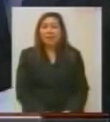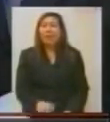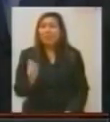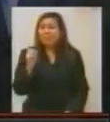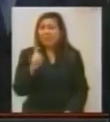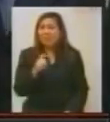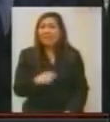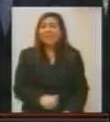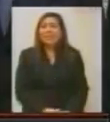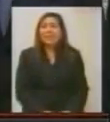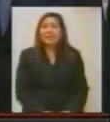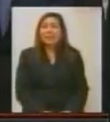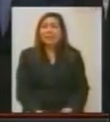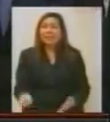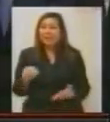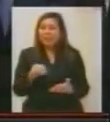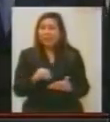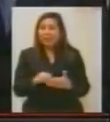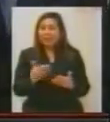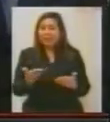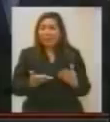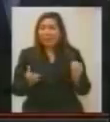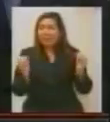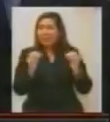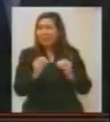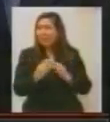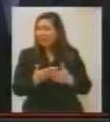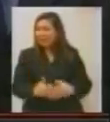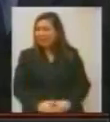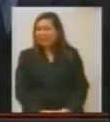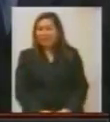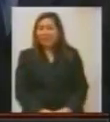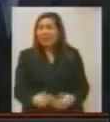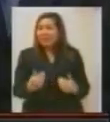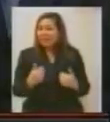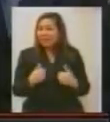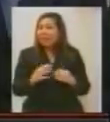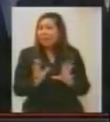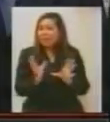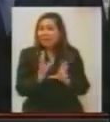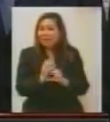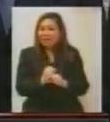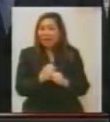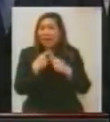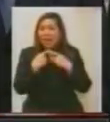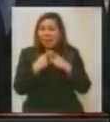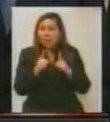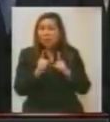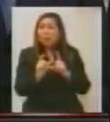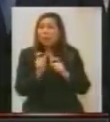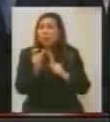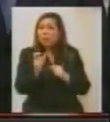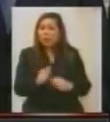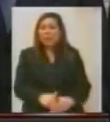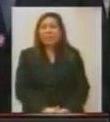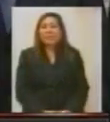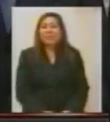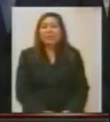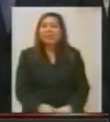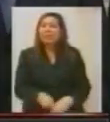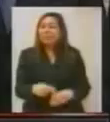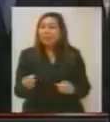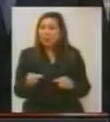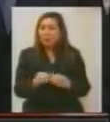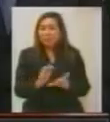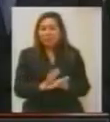complicado, complicadísimo. Entonces nosotros no podemos asegurar nada. Lo que tengo en concreto es el anuncio de un congresista que se ha retirado